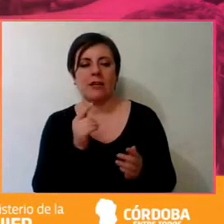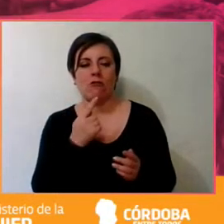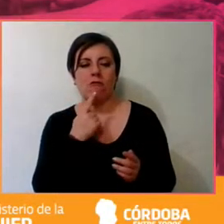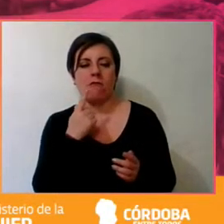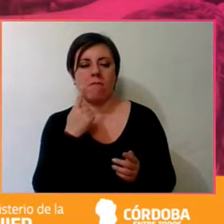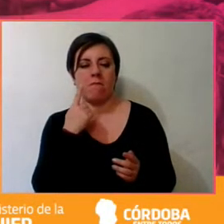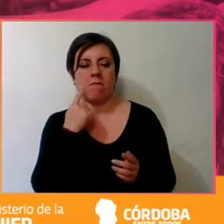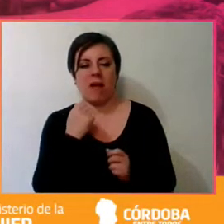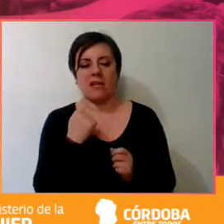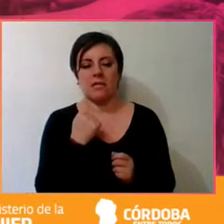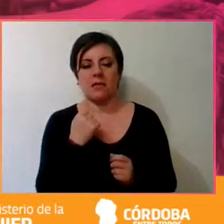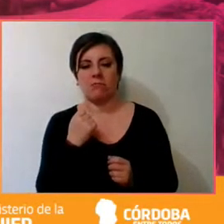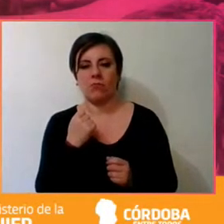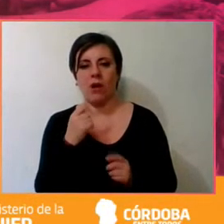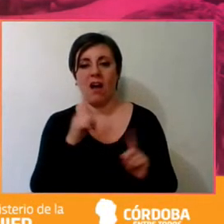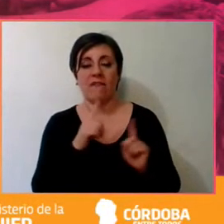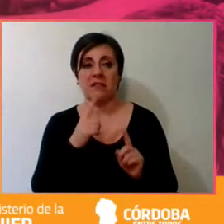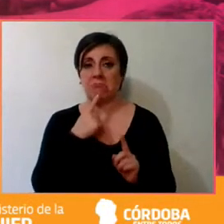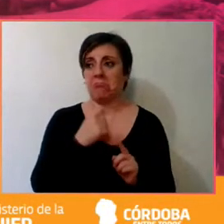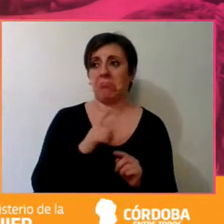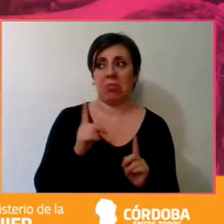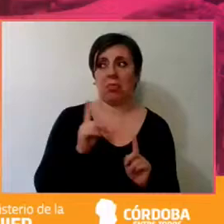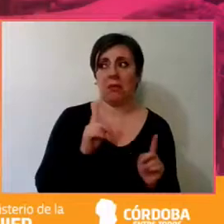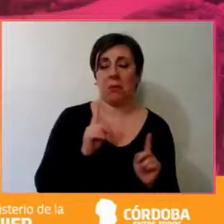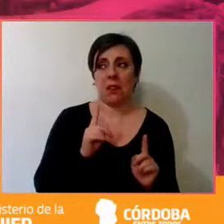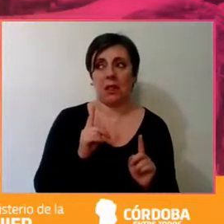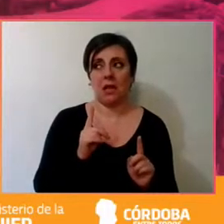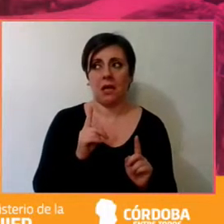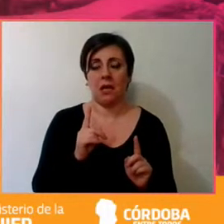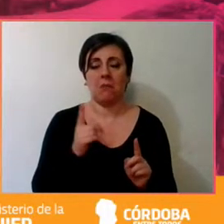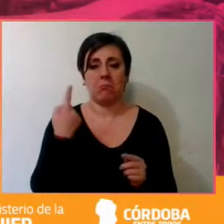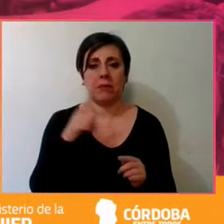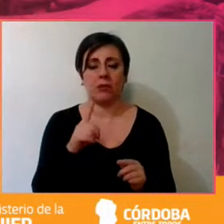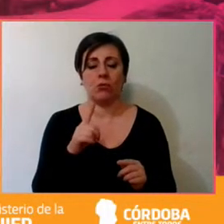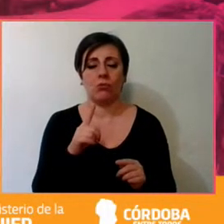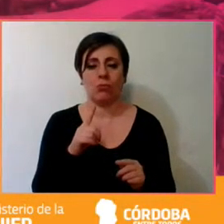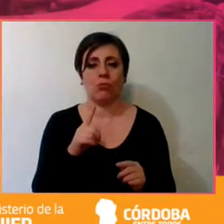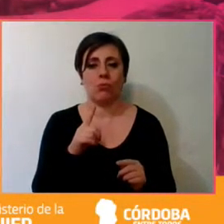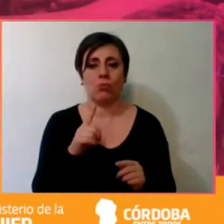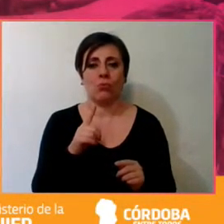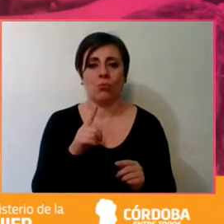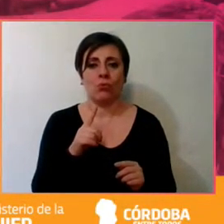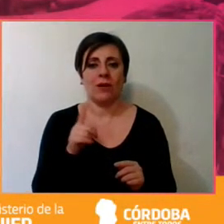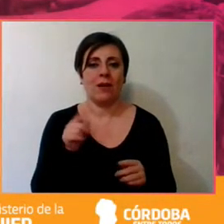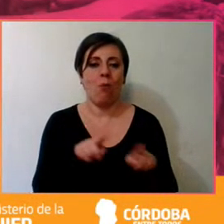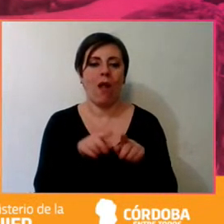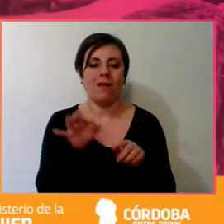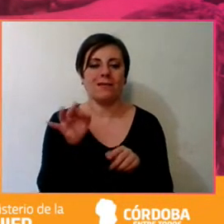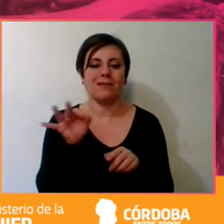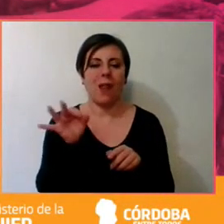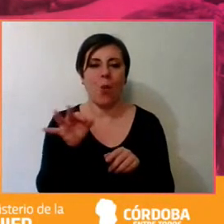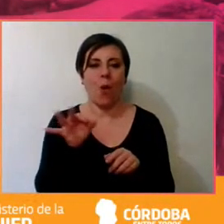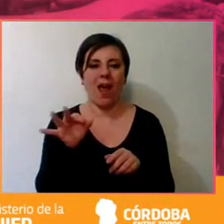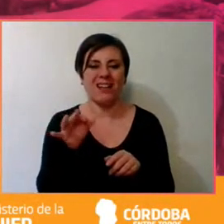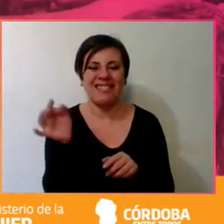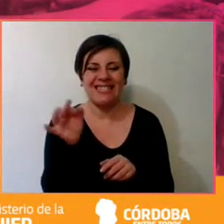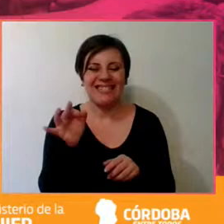muchas veces para algunas y algunos inadvertido, pero que sin embargo es como la célula, es como el germen